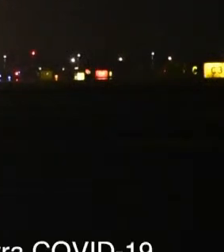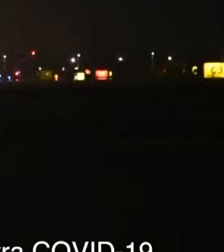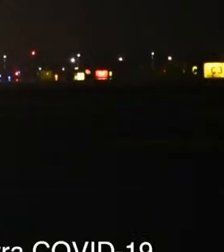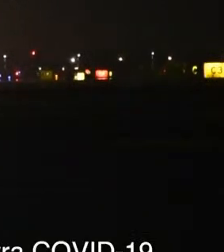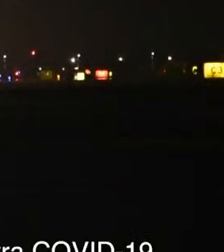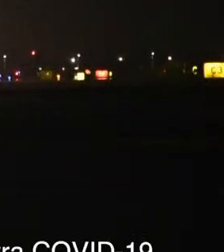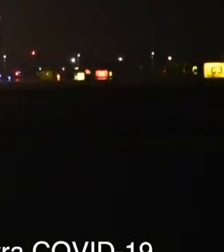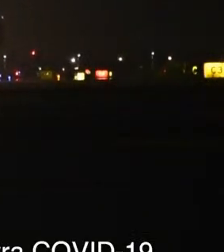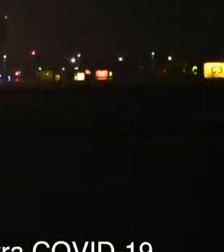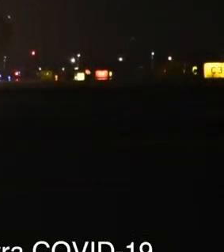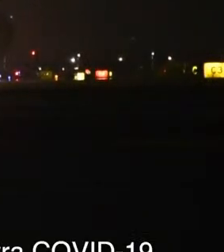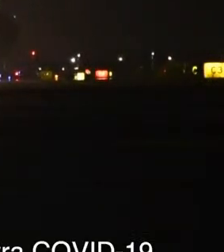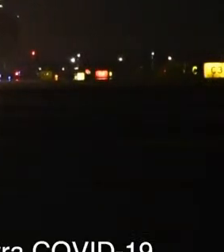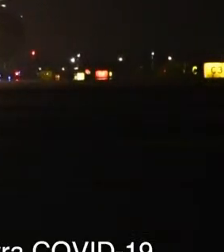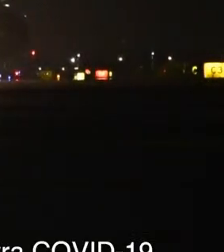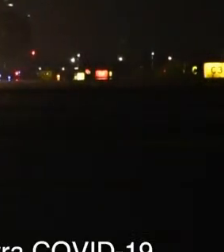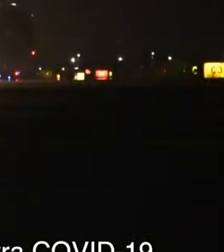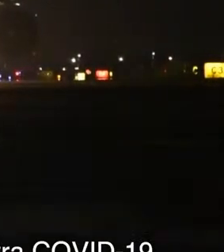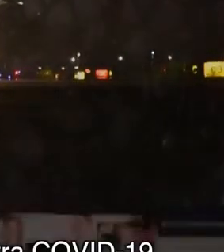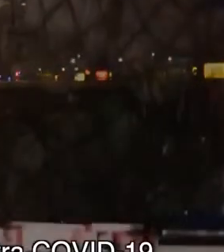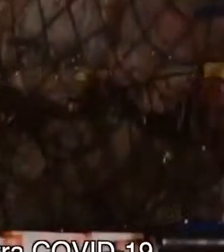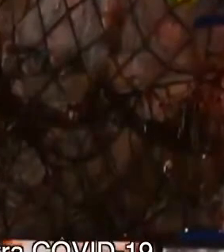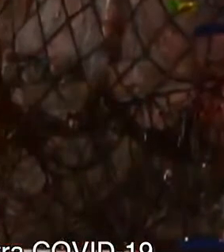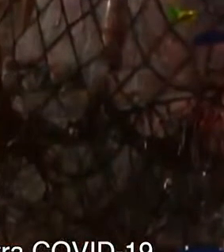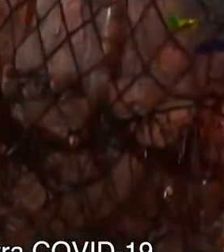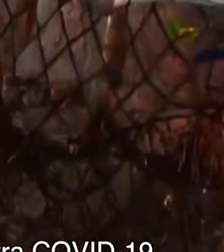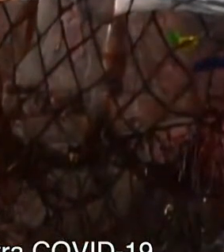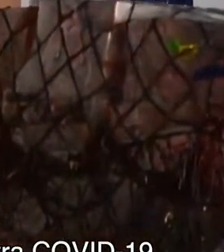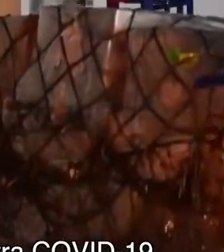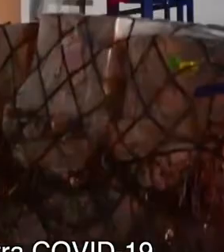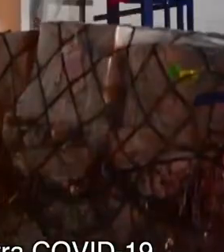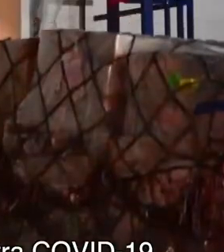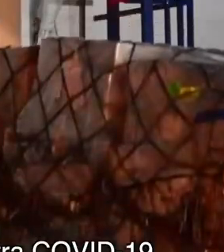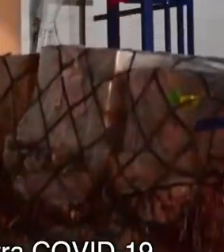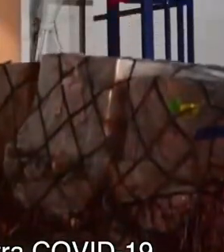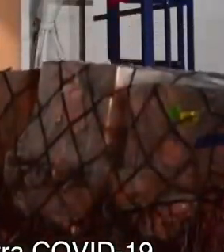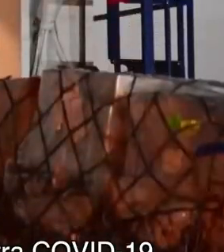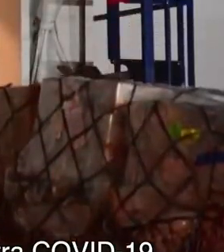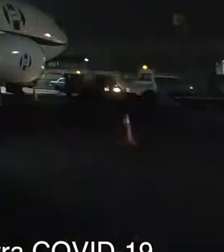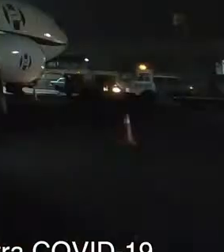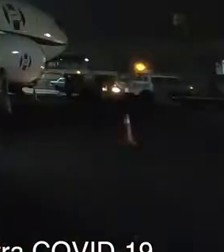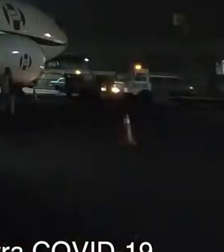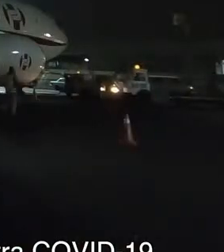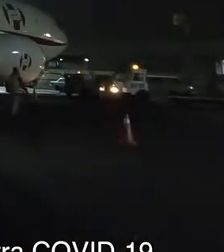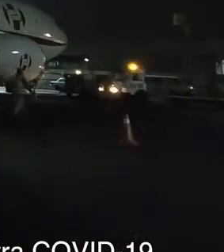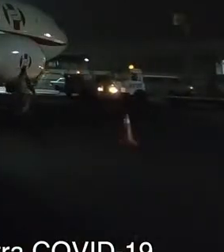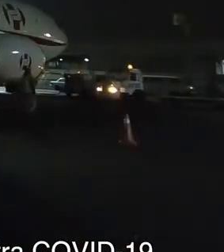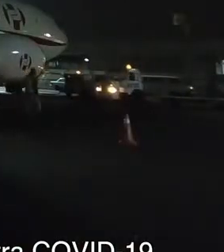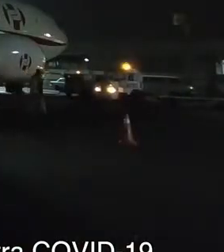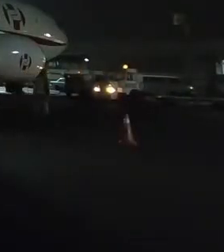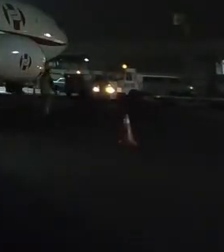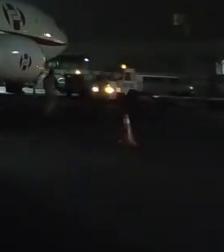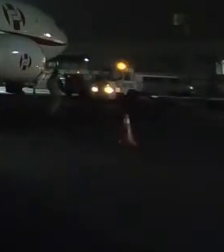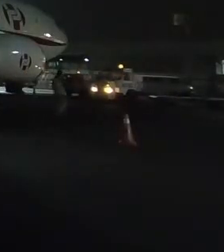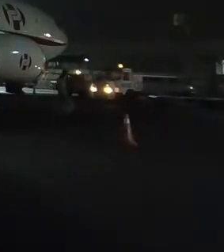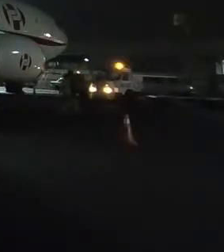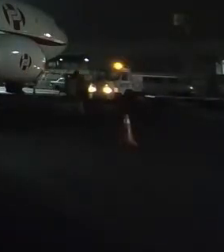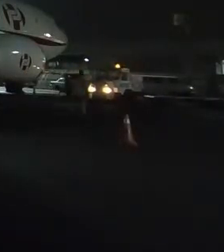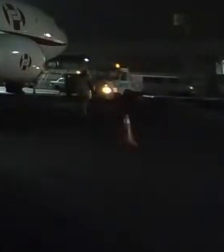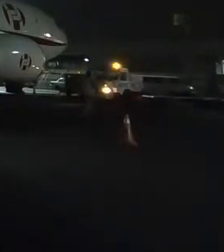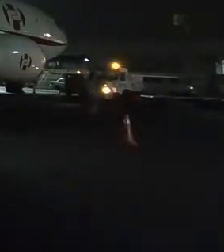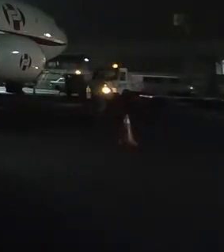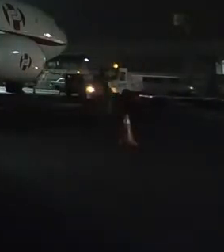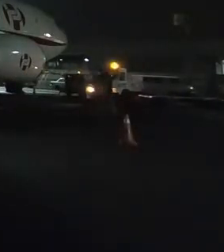Este domingo 28 de marzo, México recibió 1,500,000 de dosis de la vacuna AstraZeneca contra COVID-19,